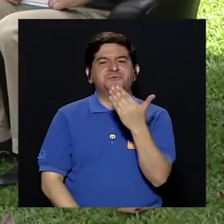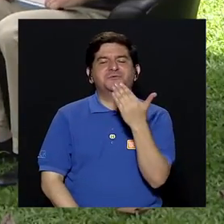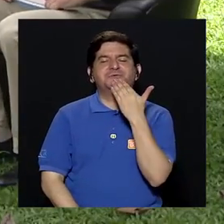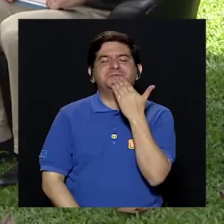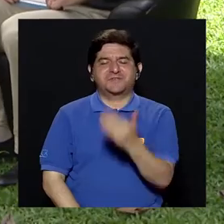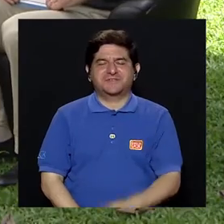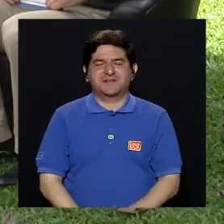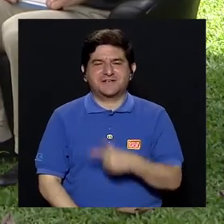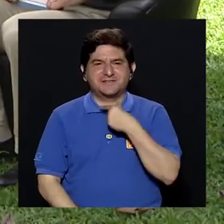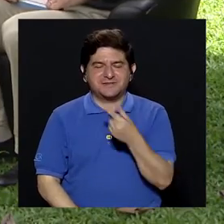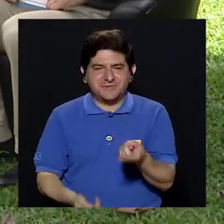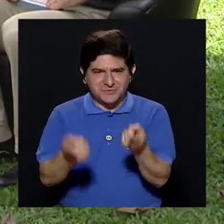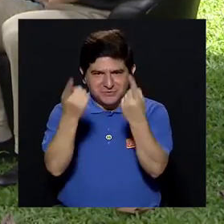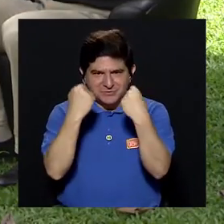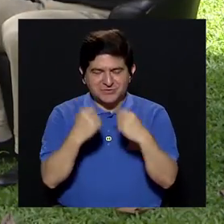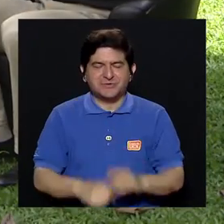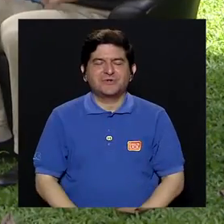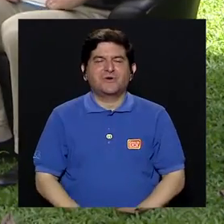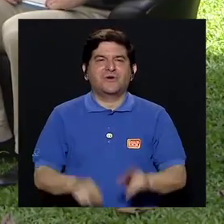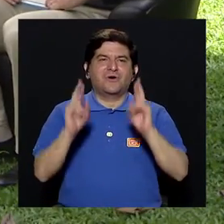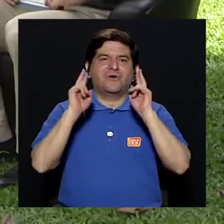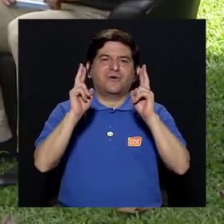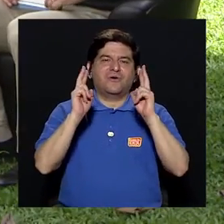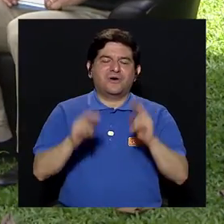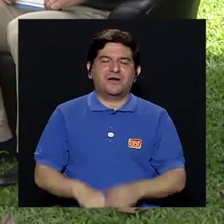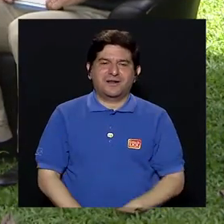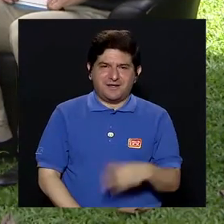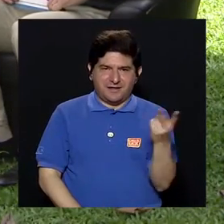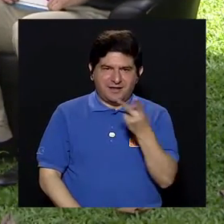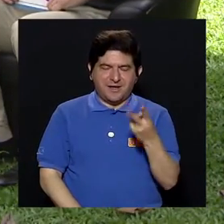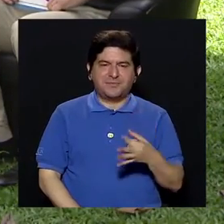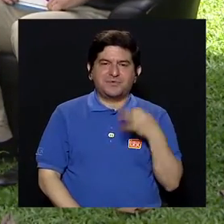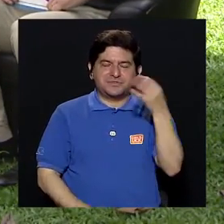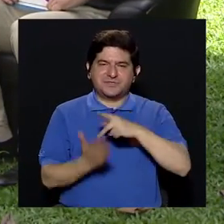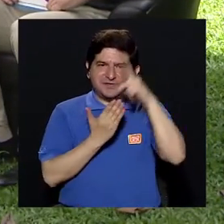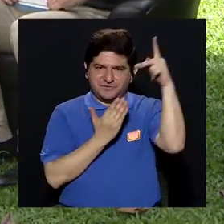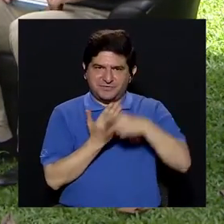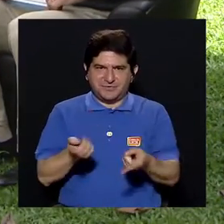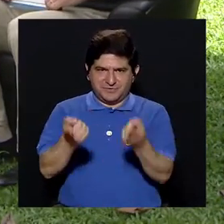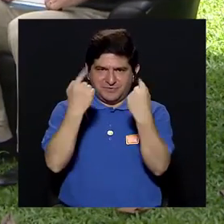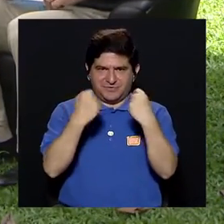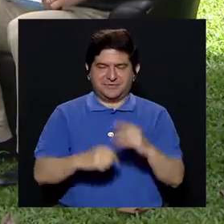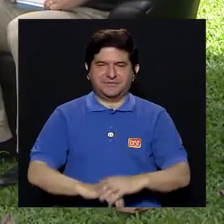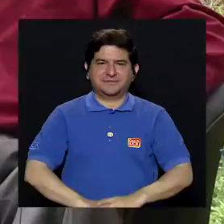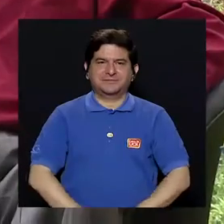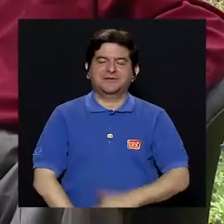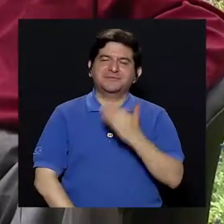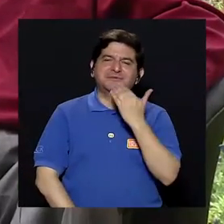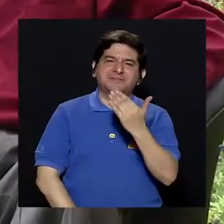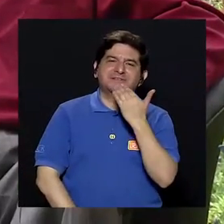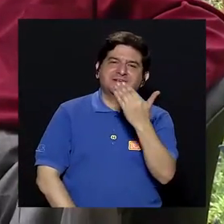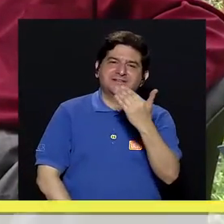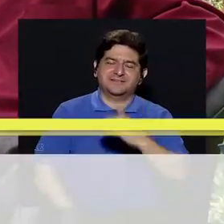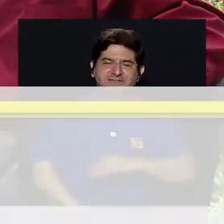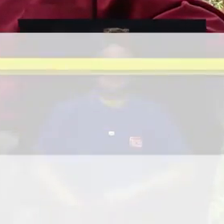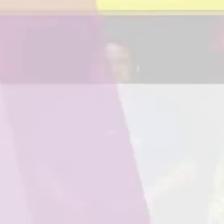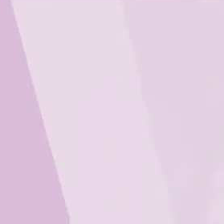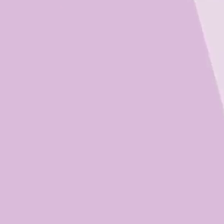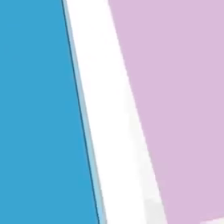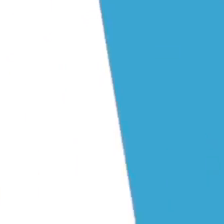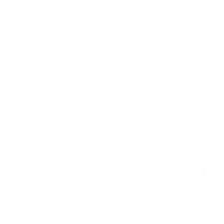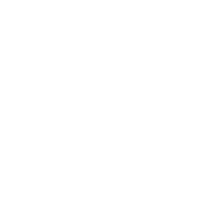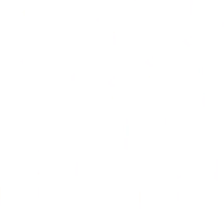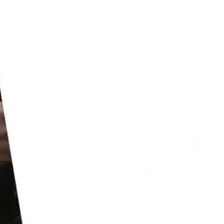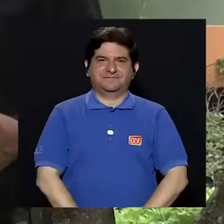muchísimas gracias, ha sido muchas un gusto gracias. Tenerlos y ojalá que podamos contar con ustedes en un siguiente programa. Un gusto. Gracias.